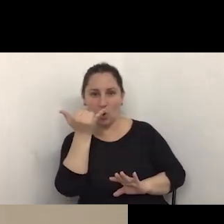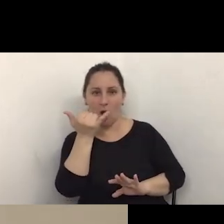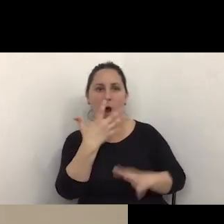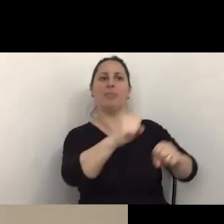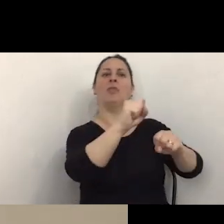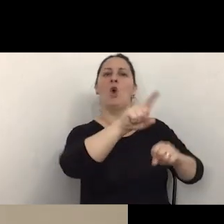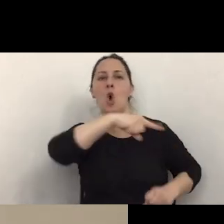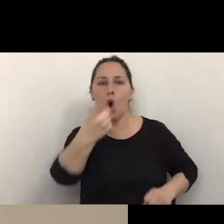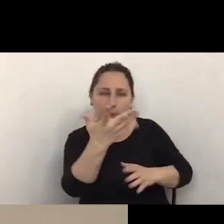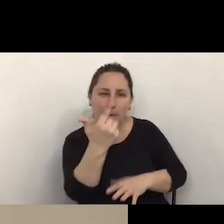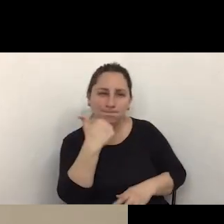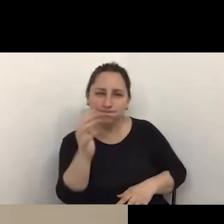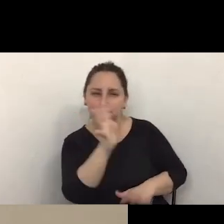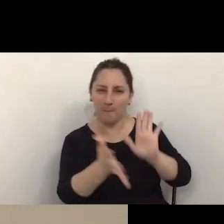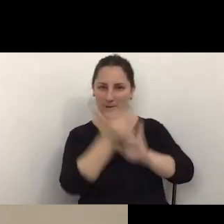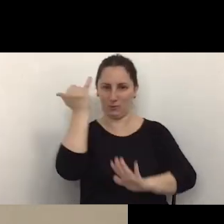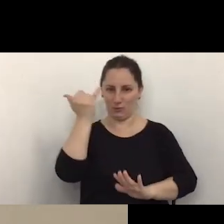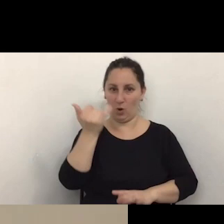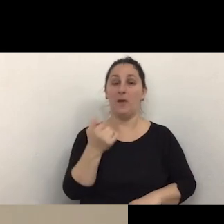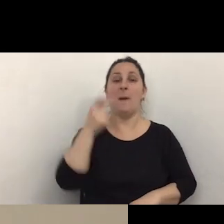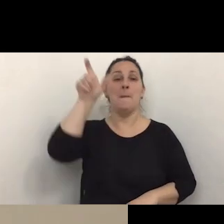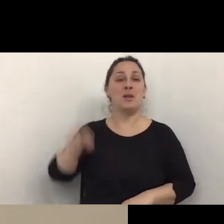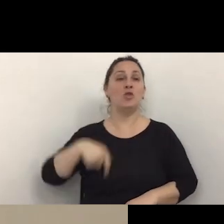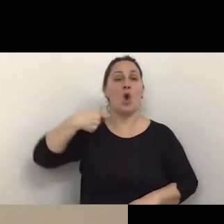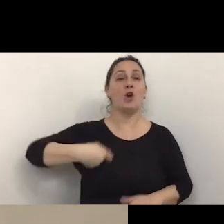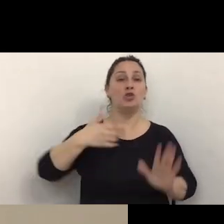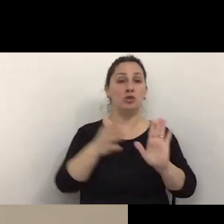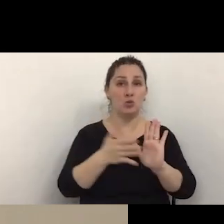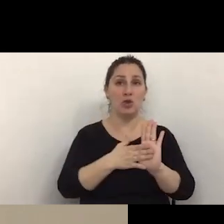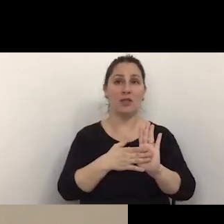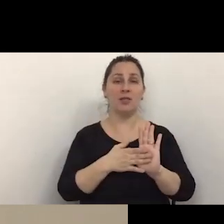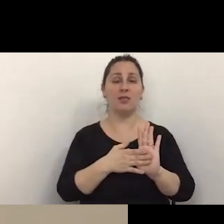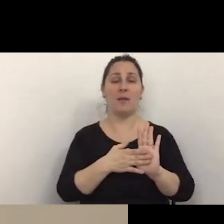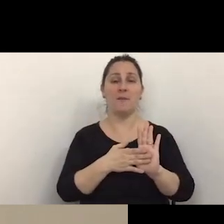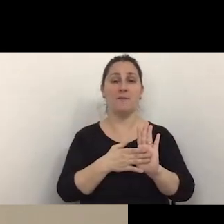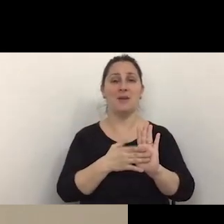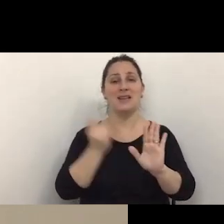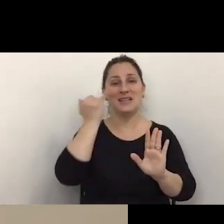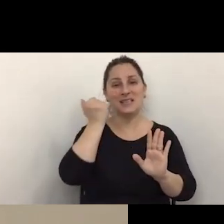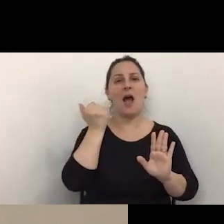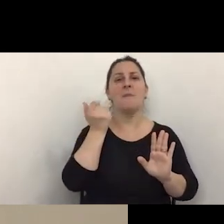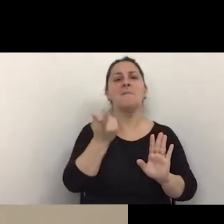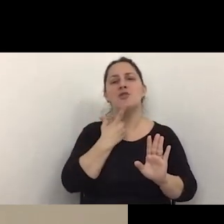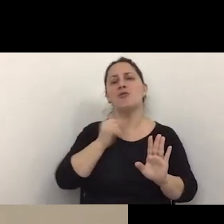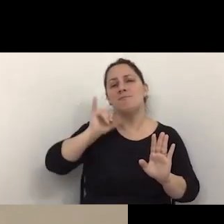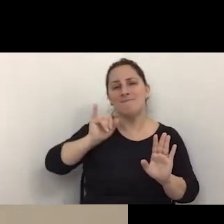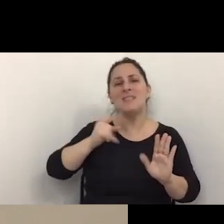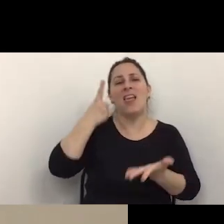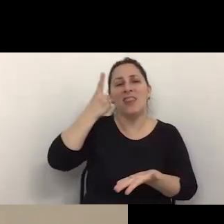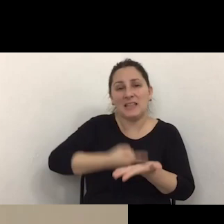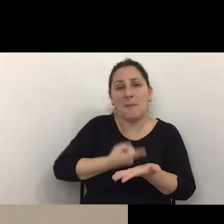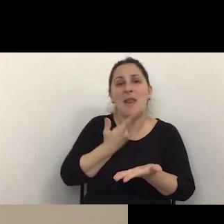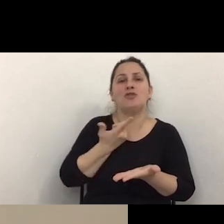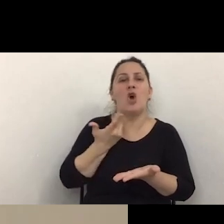presunción. Y como el contribuyente había consentido la determinación, es decir, no la